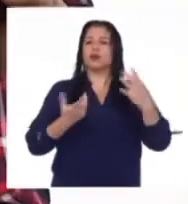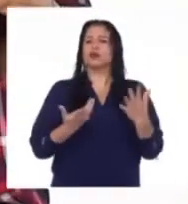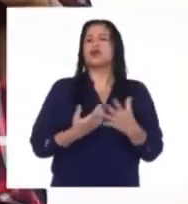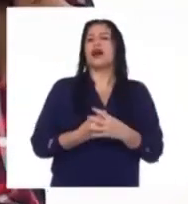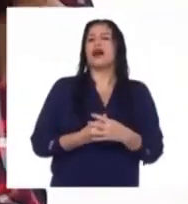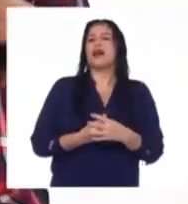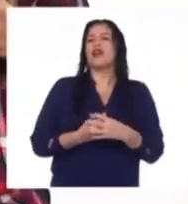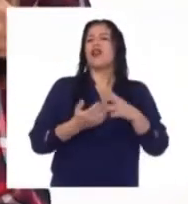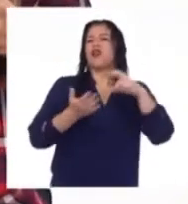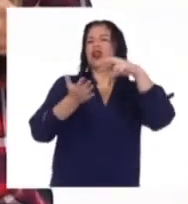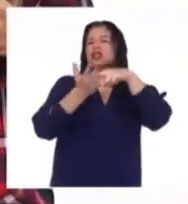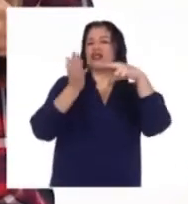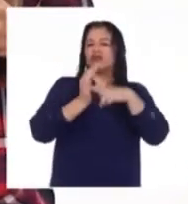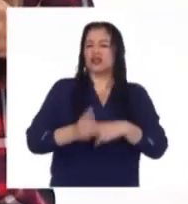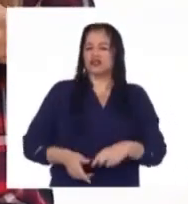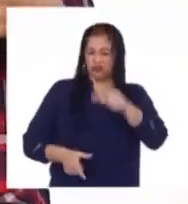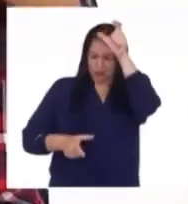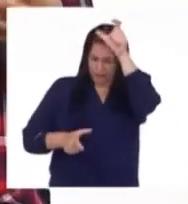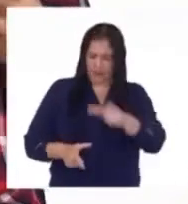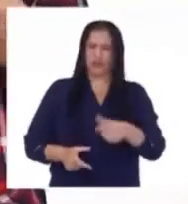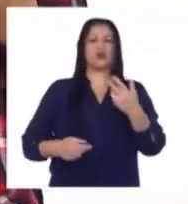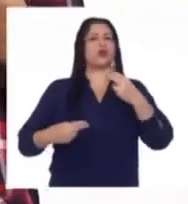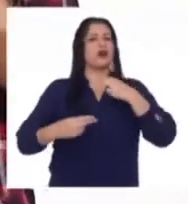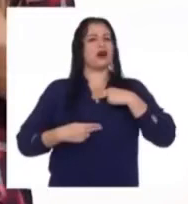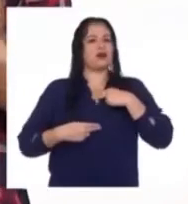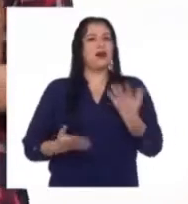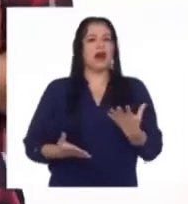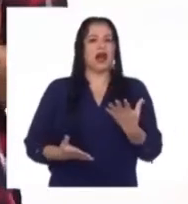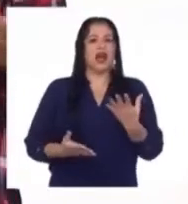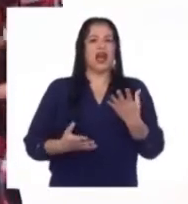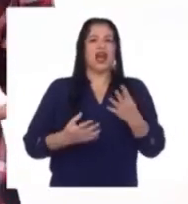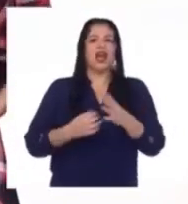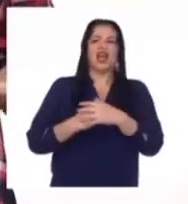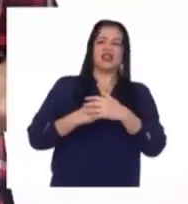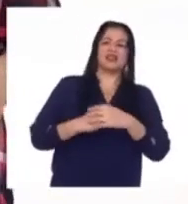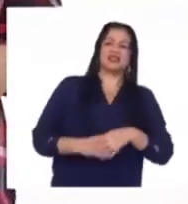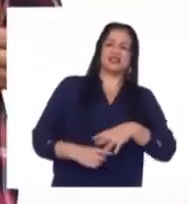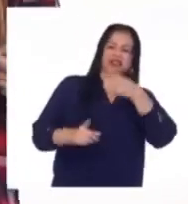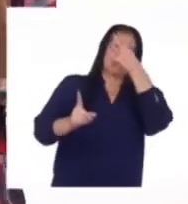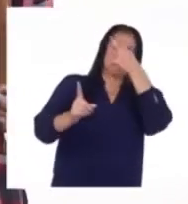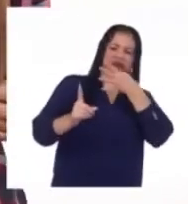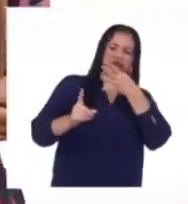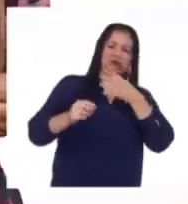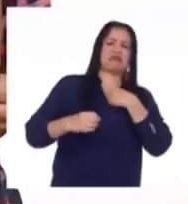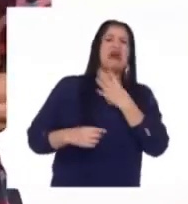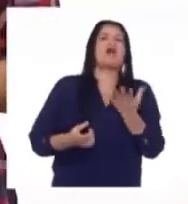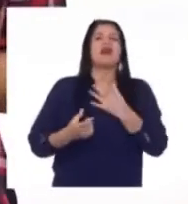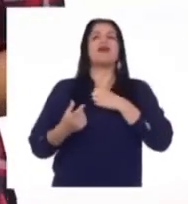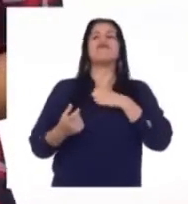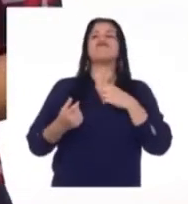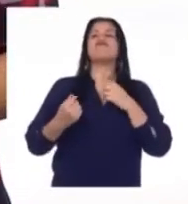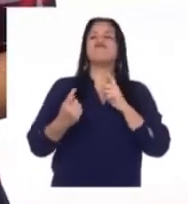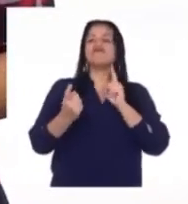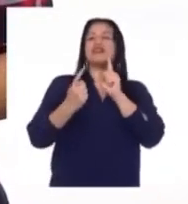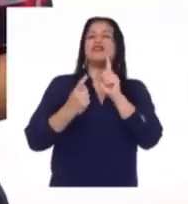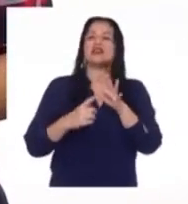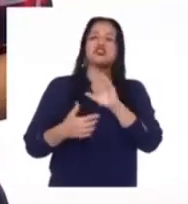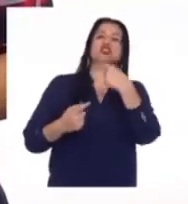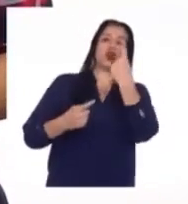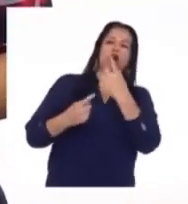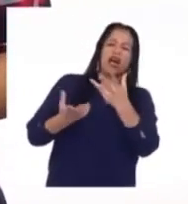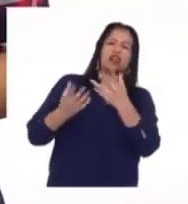que significa ser humano. Es tratar a alguien de forma distinta solo por ser quien es o por sus